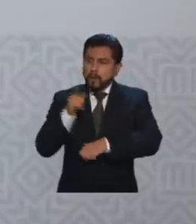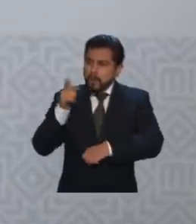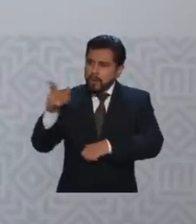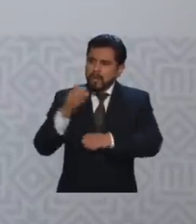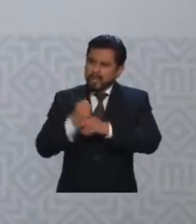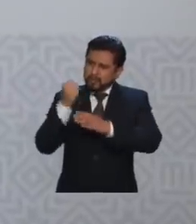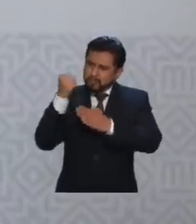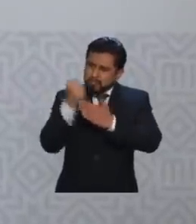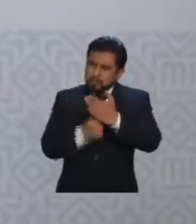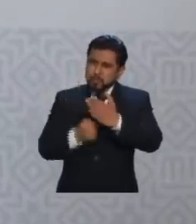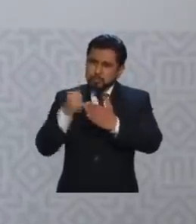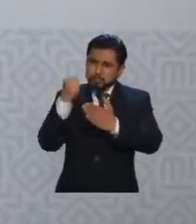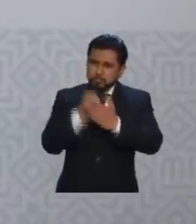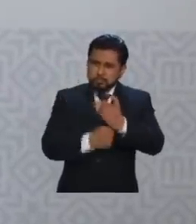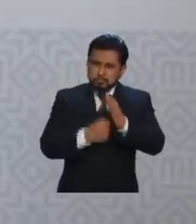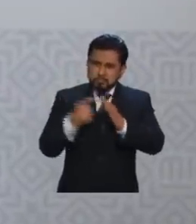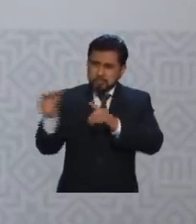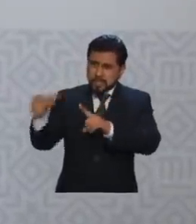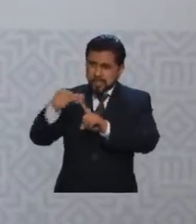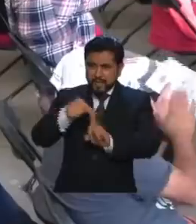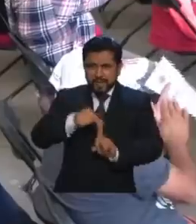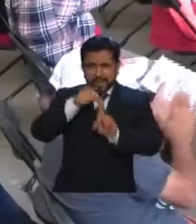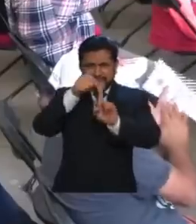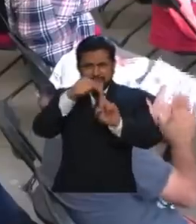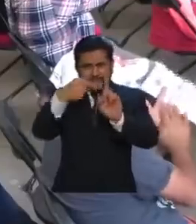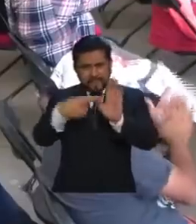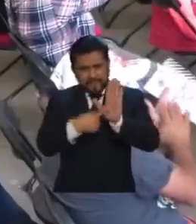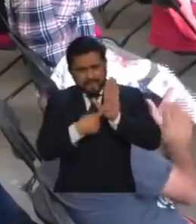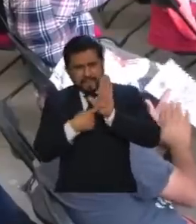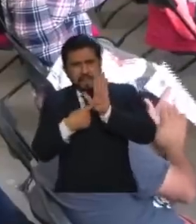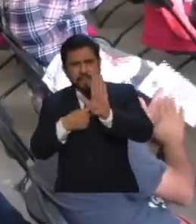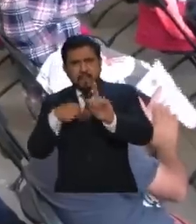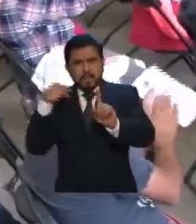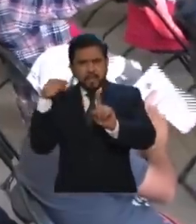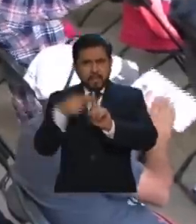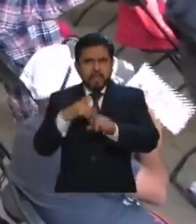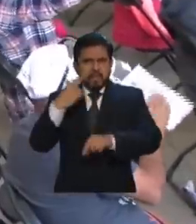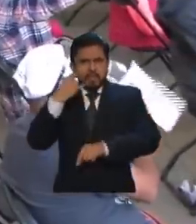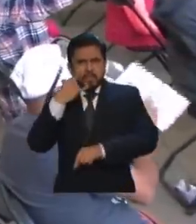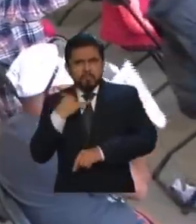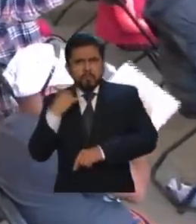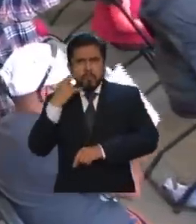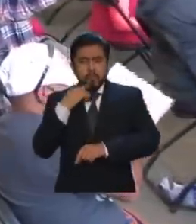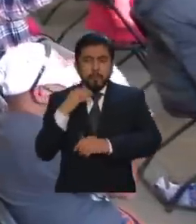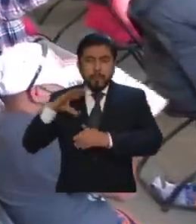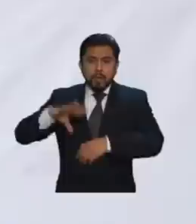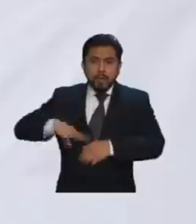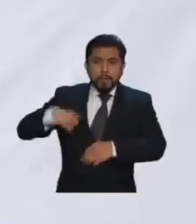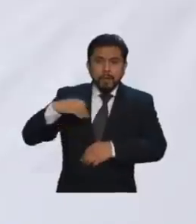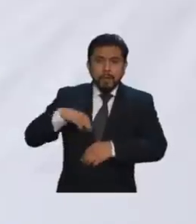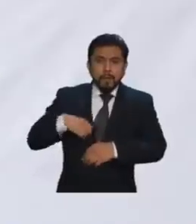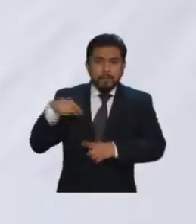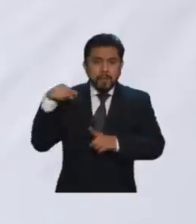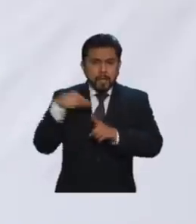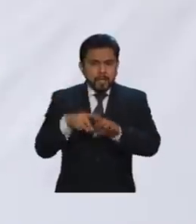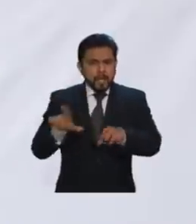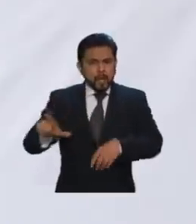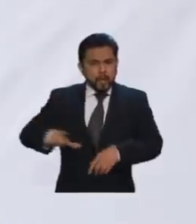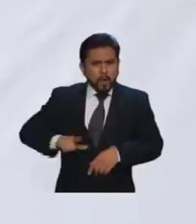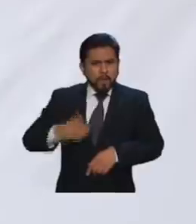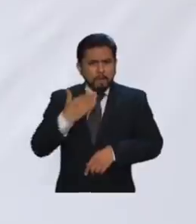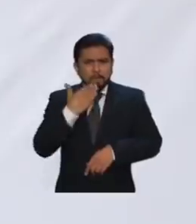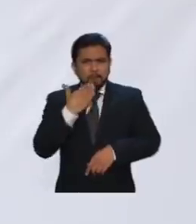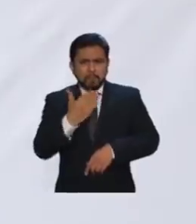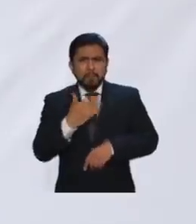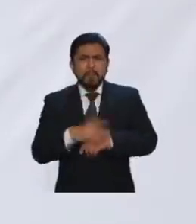Y es un símbolo nacional, no solamente como luchadora social, sino como gobernante. Porque aquí